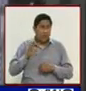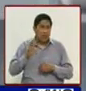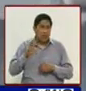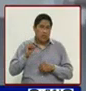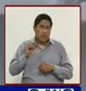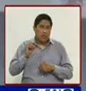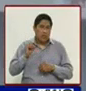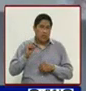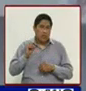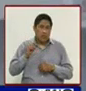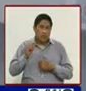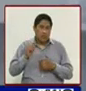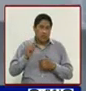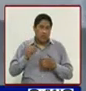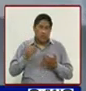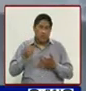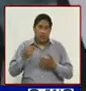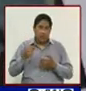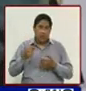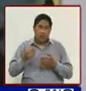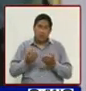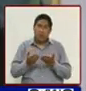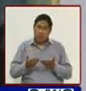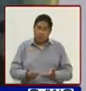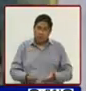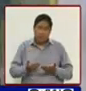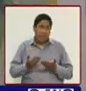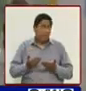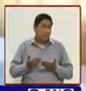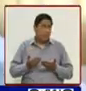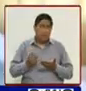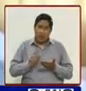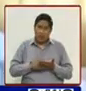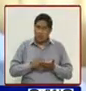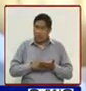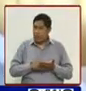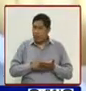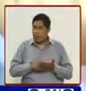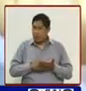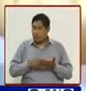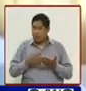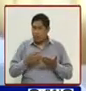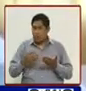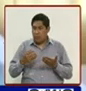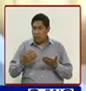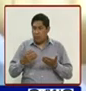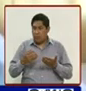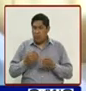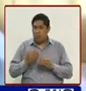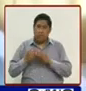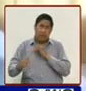750 miligramos de peso. Este producto fue